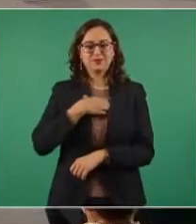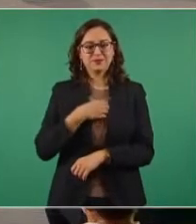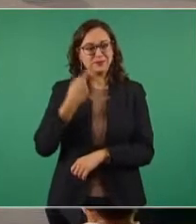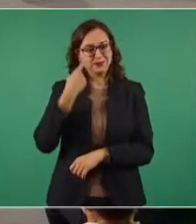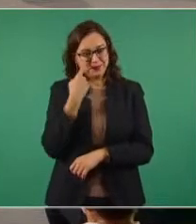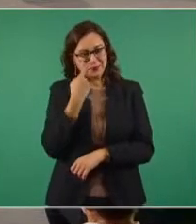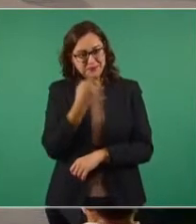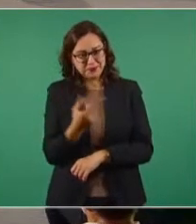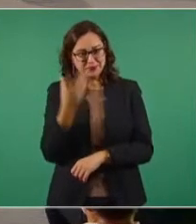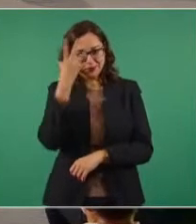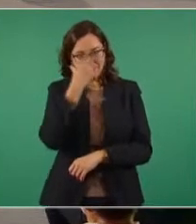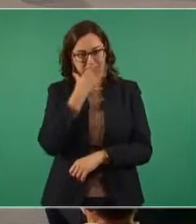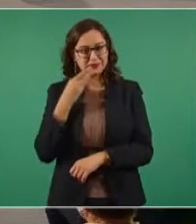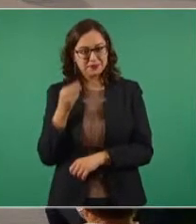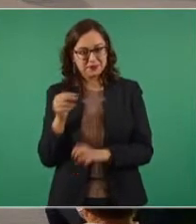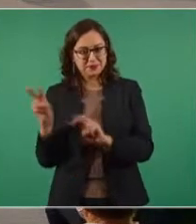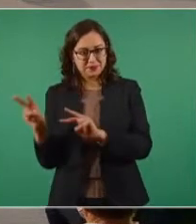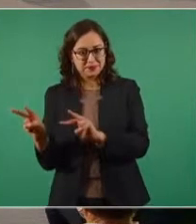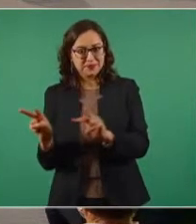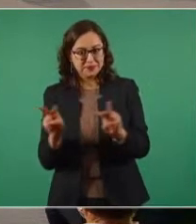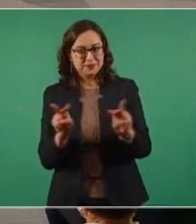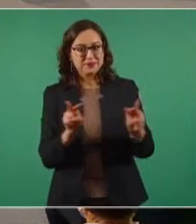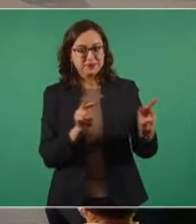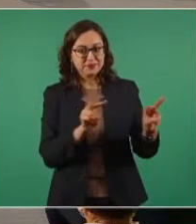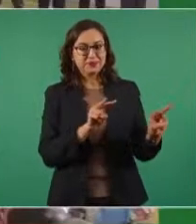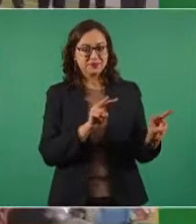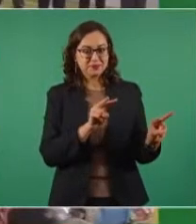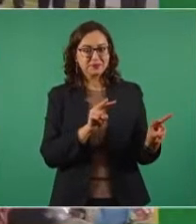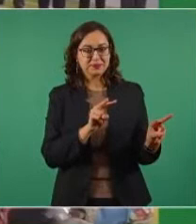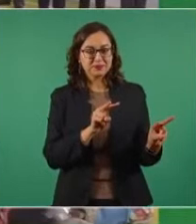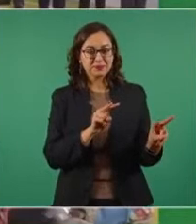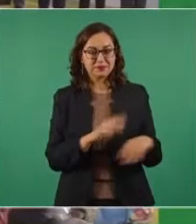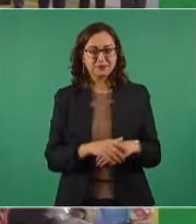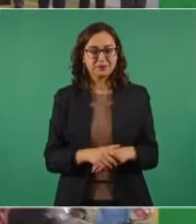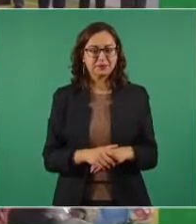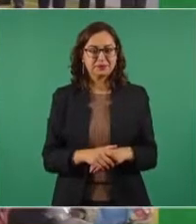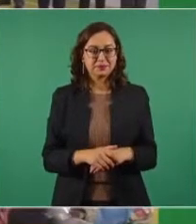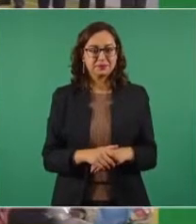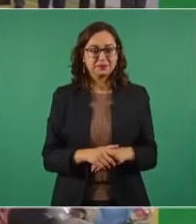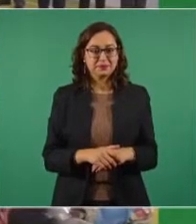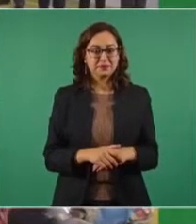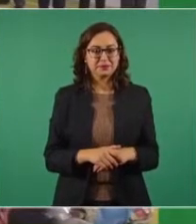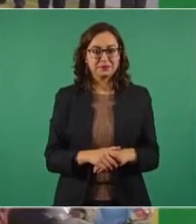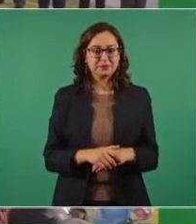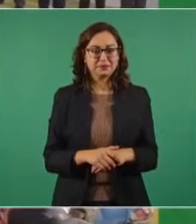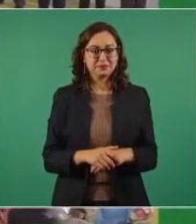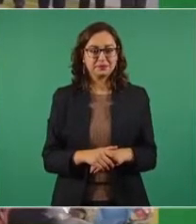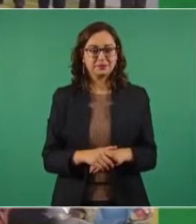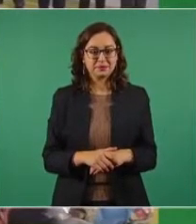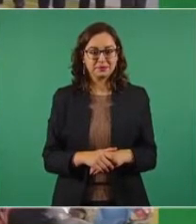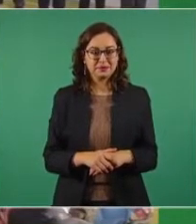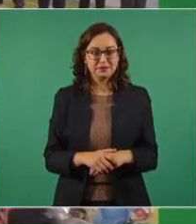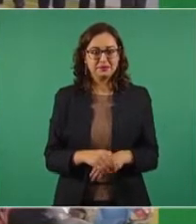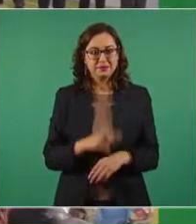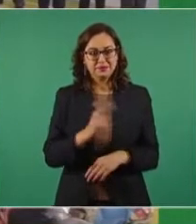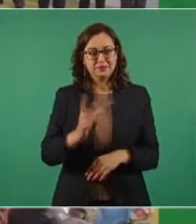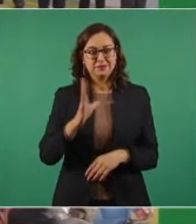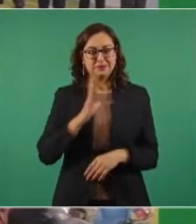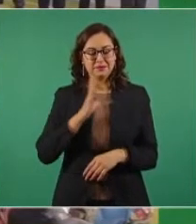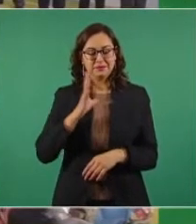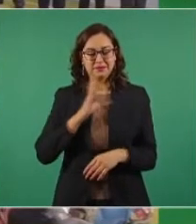imagen que no la habíamos apreciado en otros casos donde están